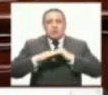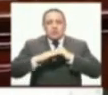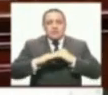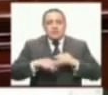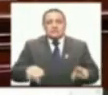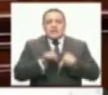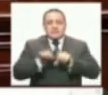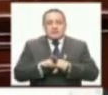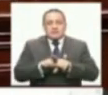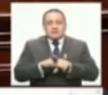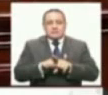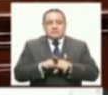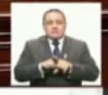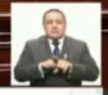base